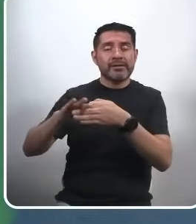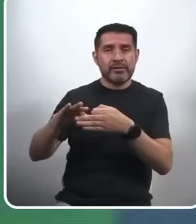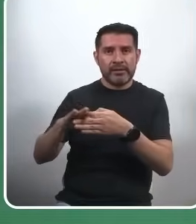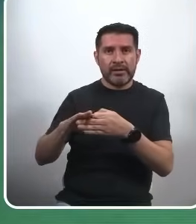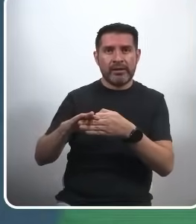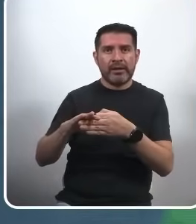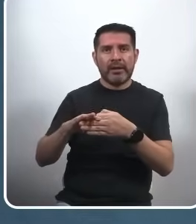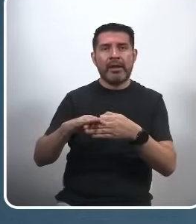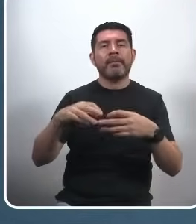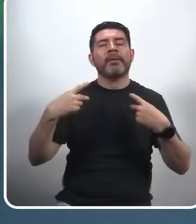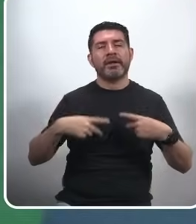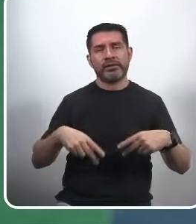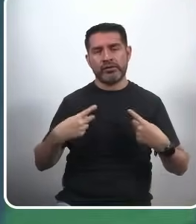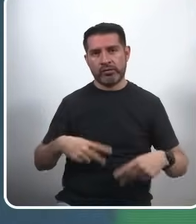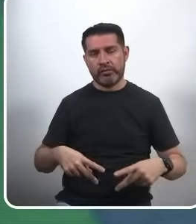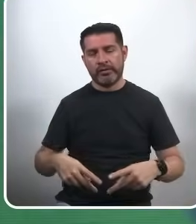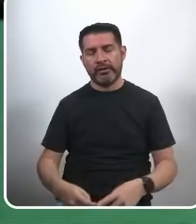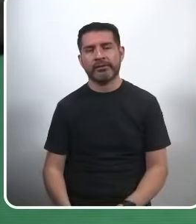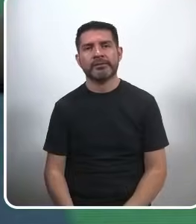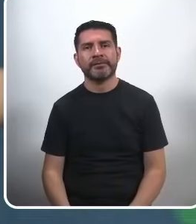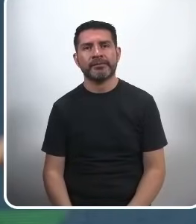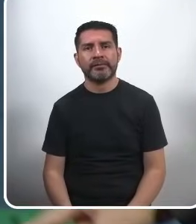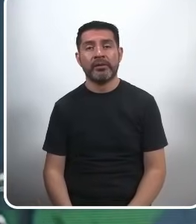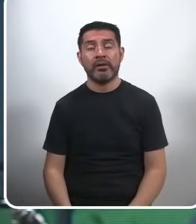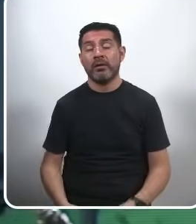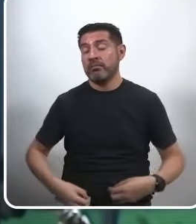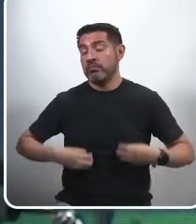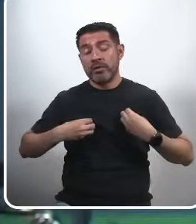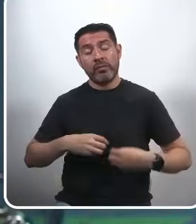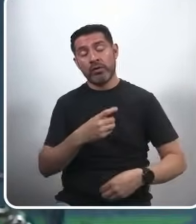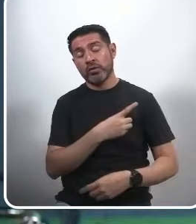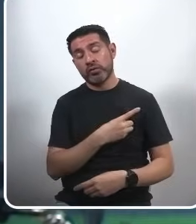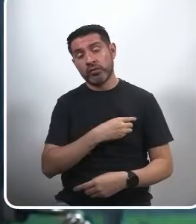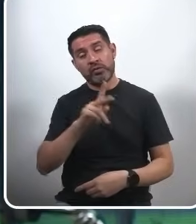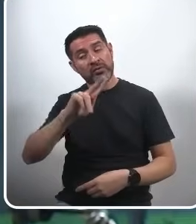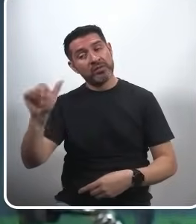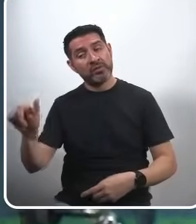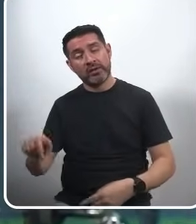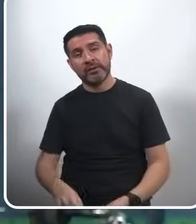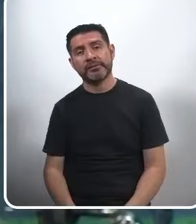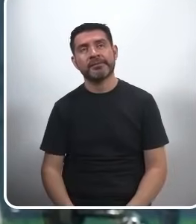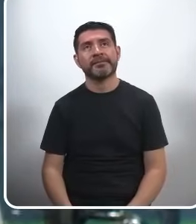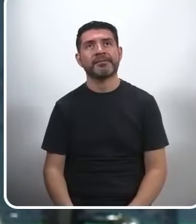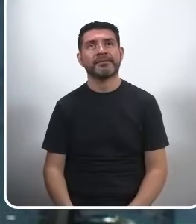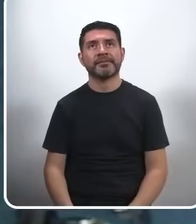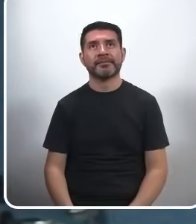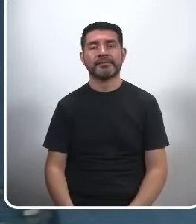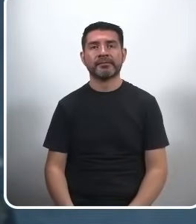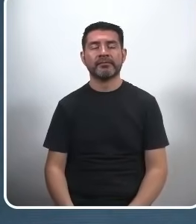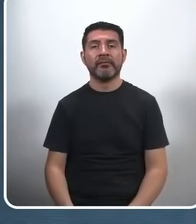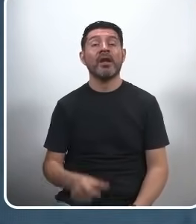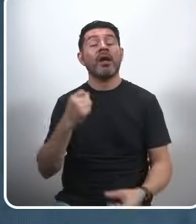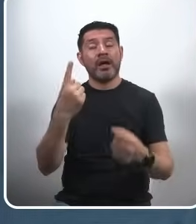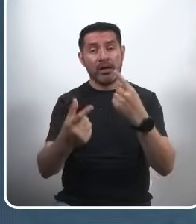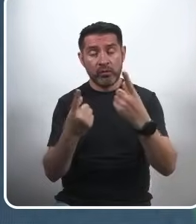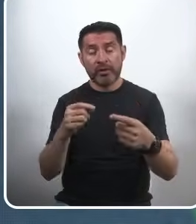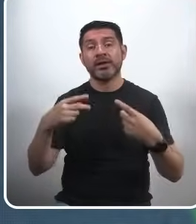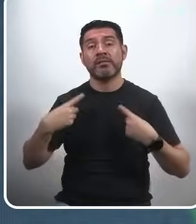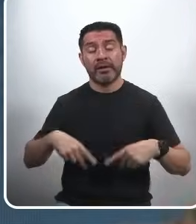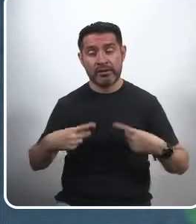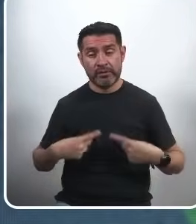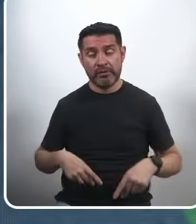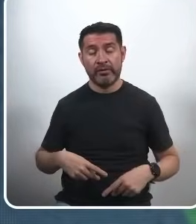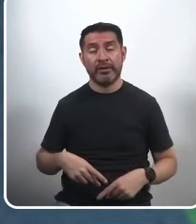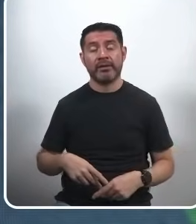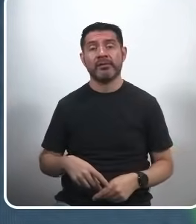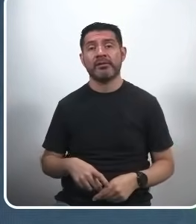y que contamine a muchos. Algunos, se los digo con mucho respeto, andan como leprosos